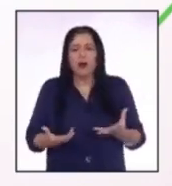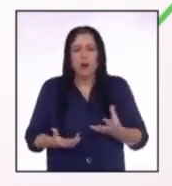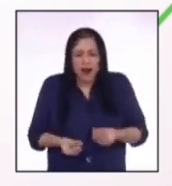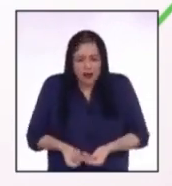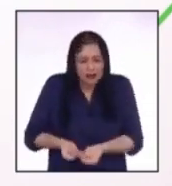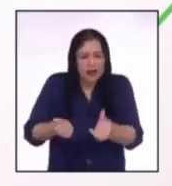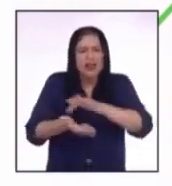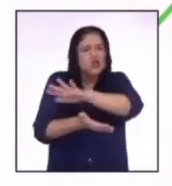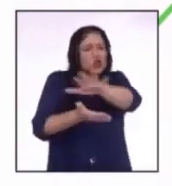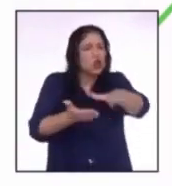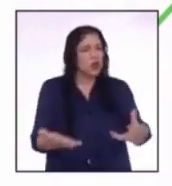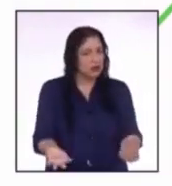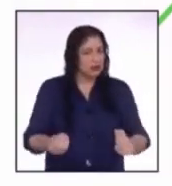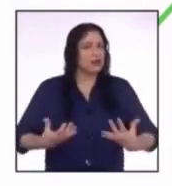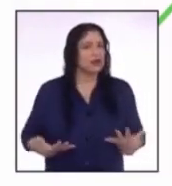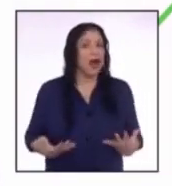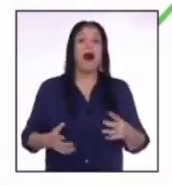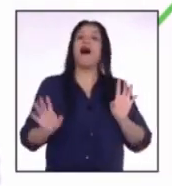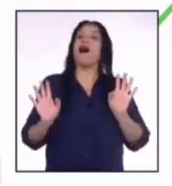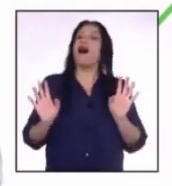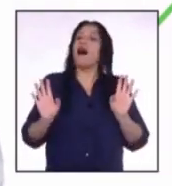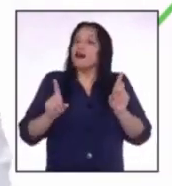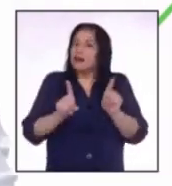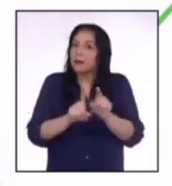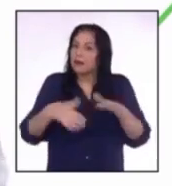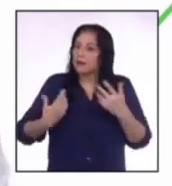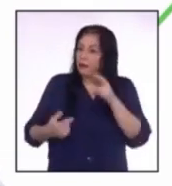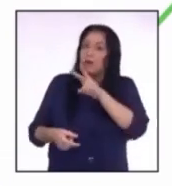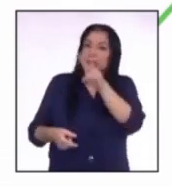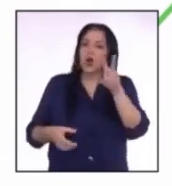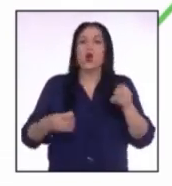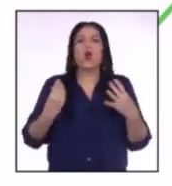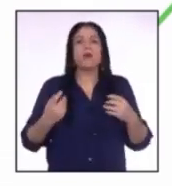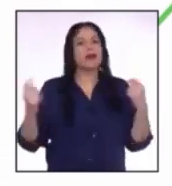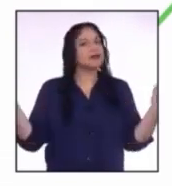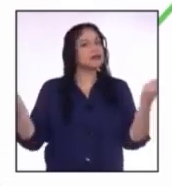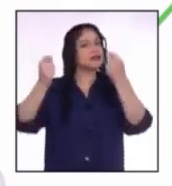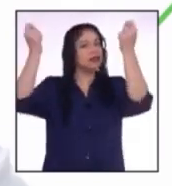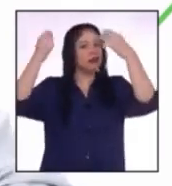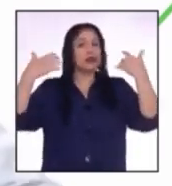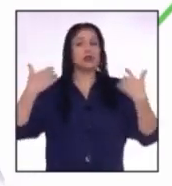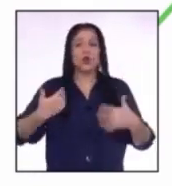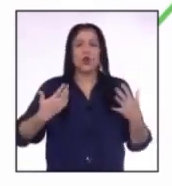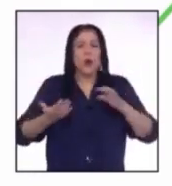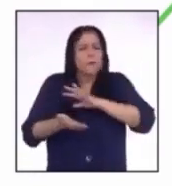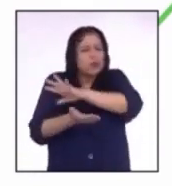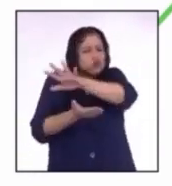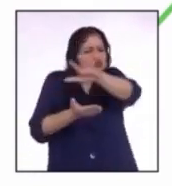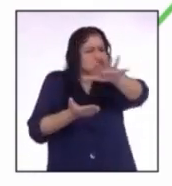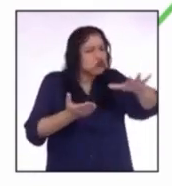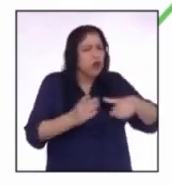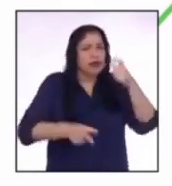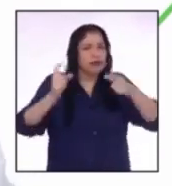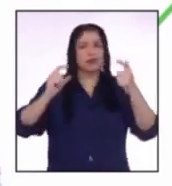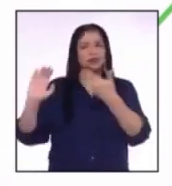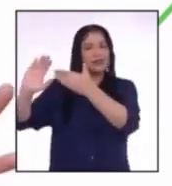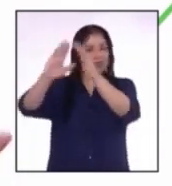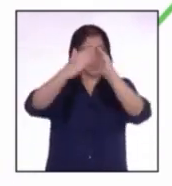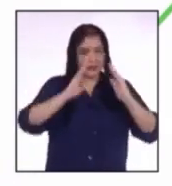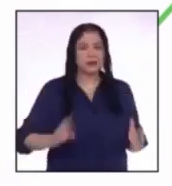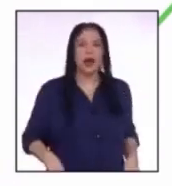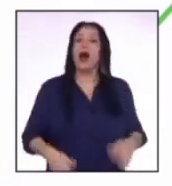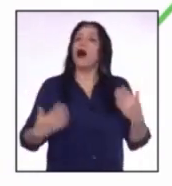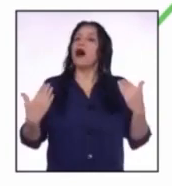todo lo que ella nos da además podemos notar como la ceremonia es llevada a cabo por todos los pobladores